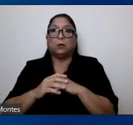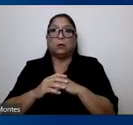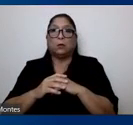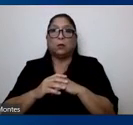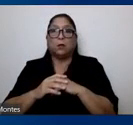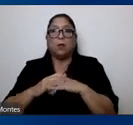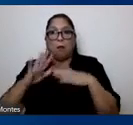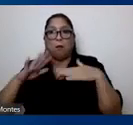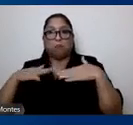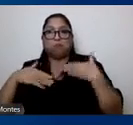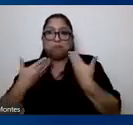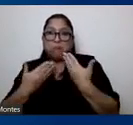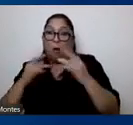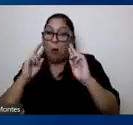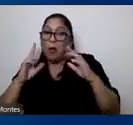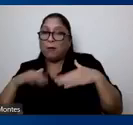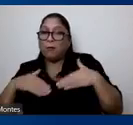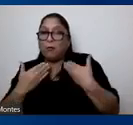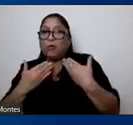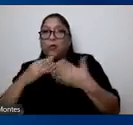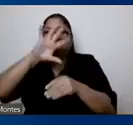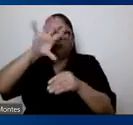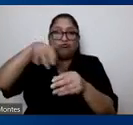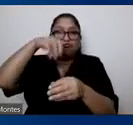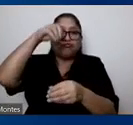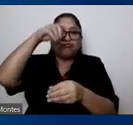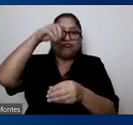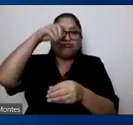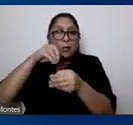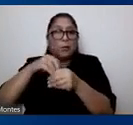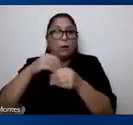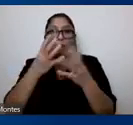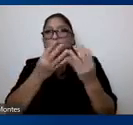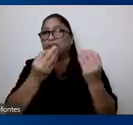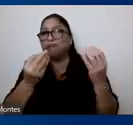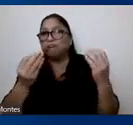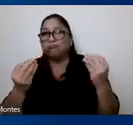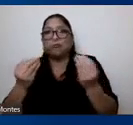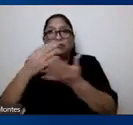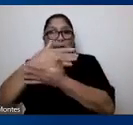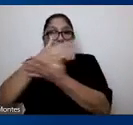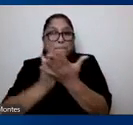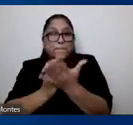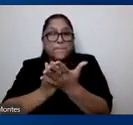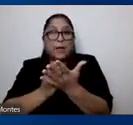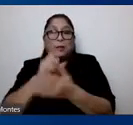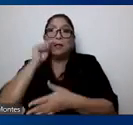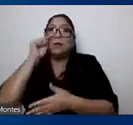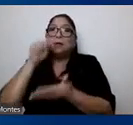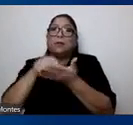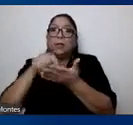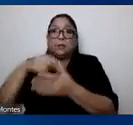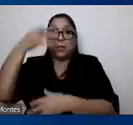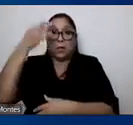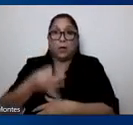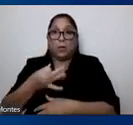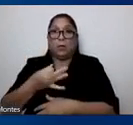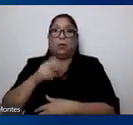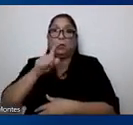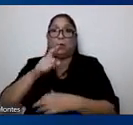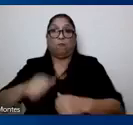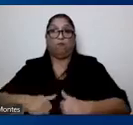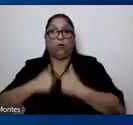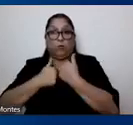haber podido integrar la mayor parte de esta realidad que les tocó vivir a